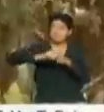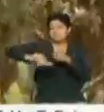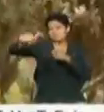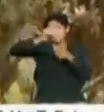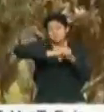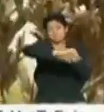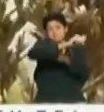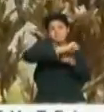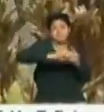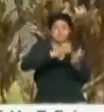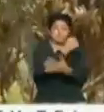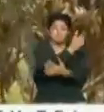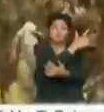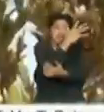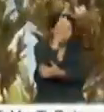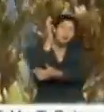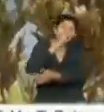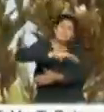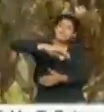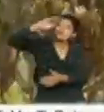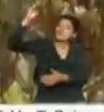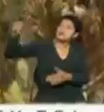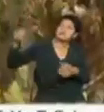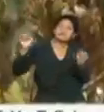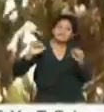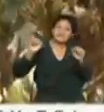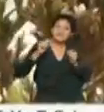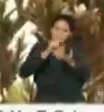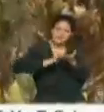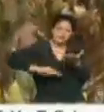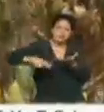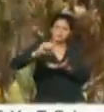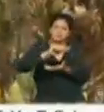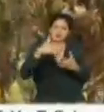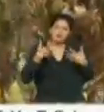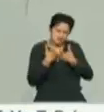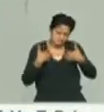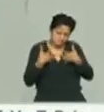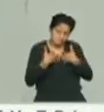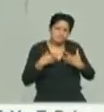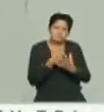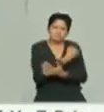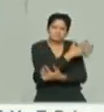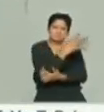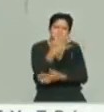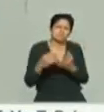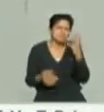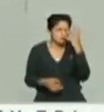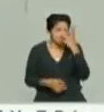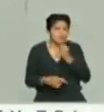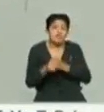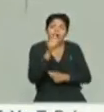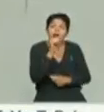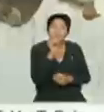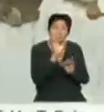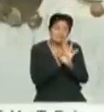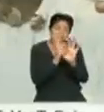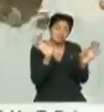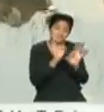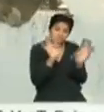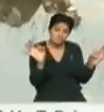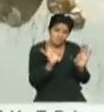páramo. Hábitat de un sinnúmero de especies animales y vegetales y fuente de abastecimiento de agua de las zonas